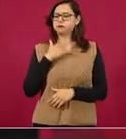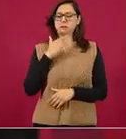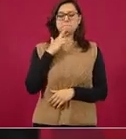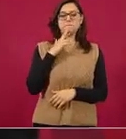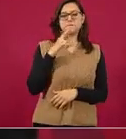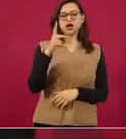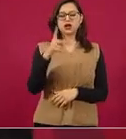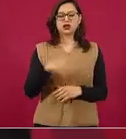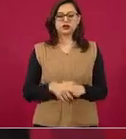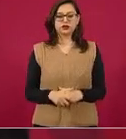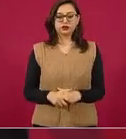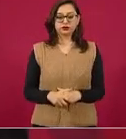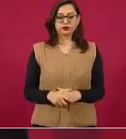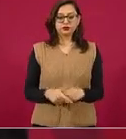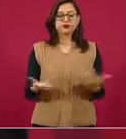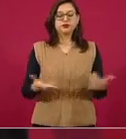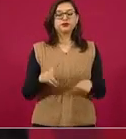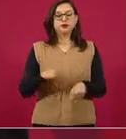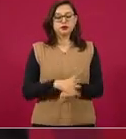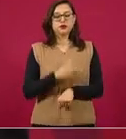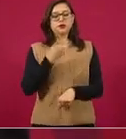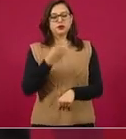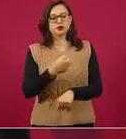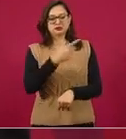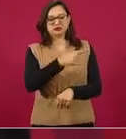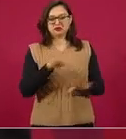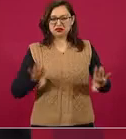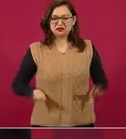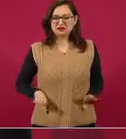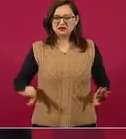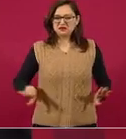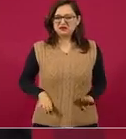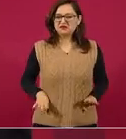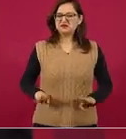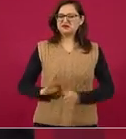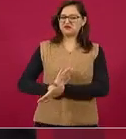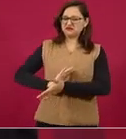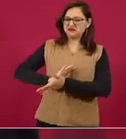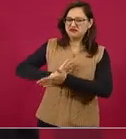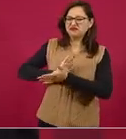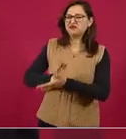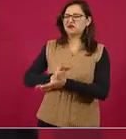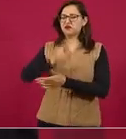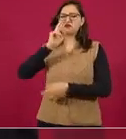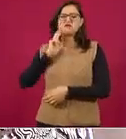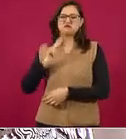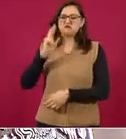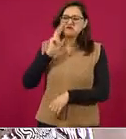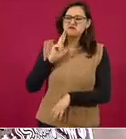Por eso sus actitudes clasistas, racistas, discriminatorias.